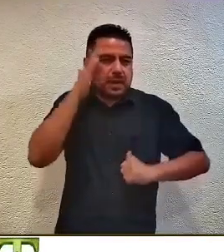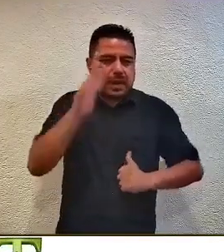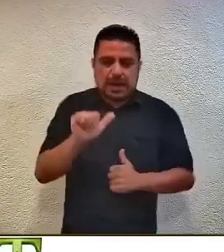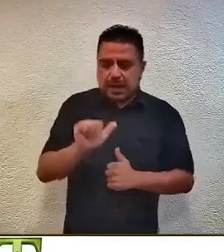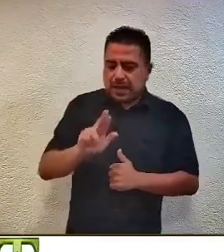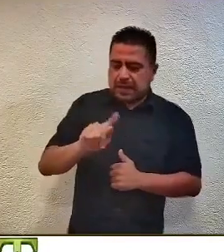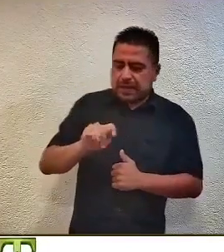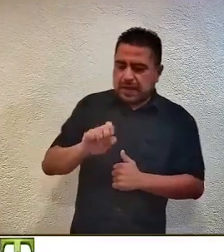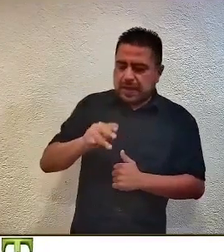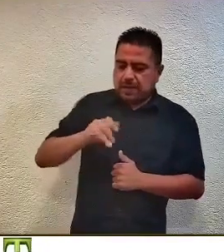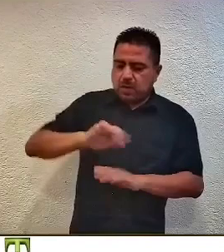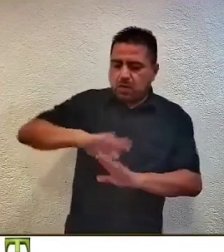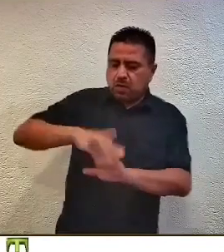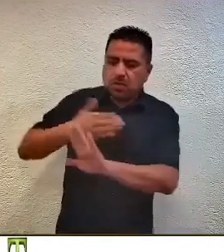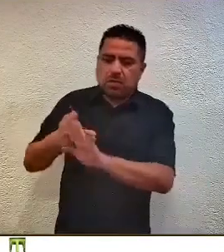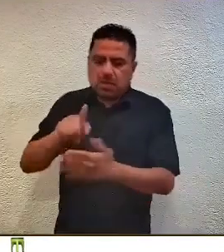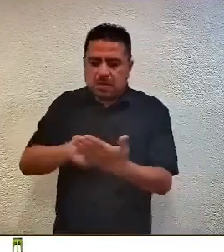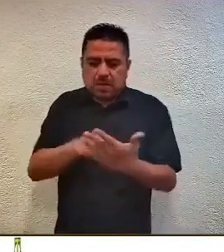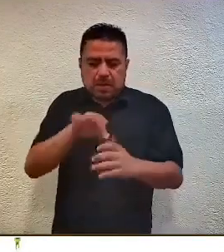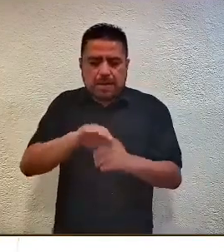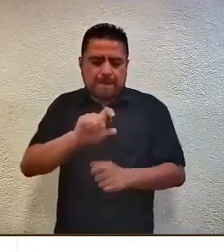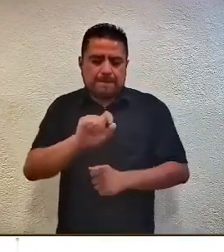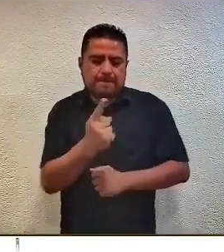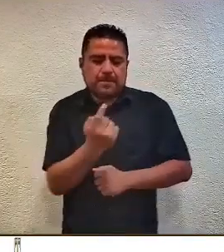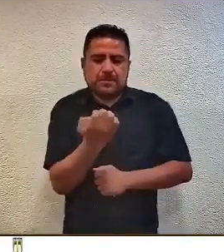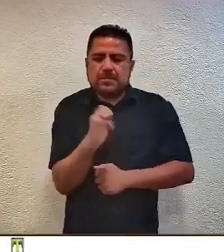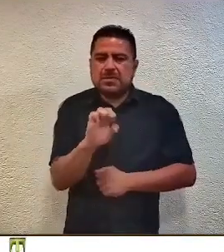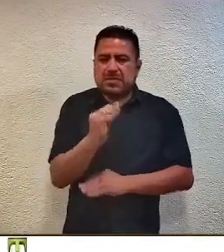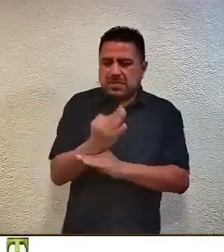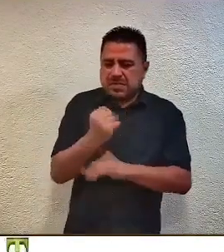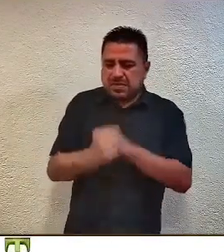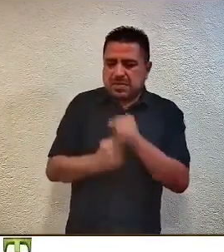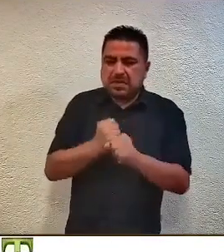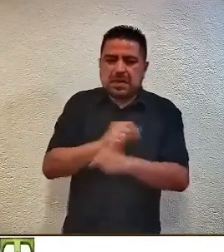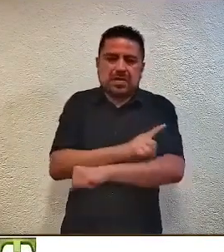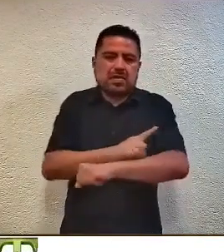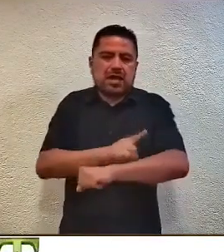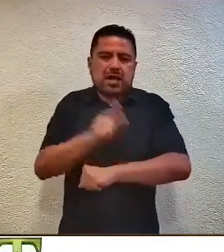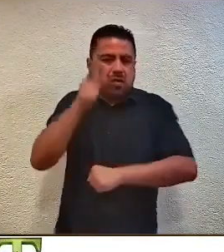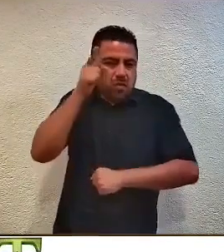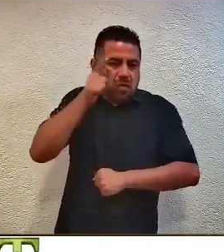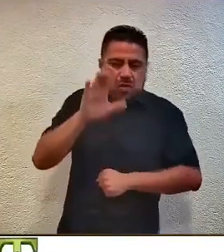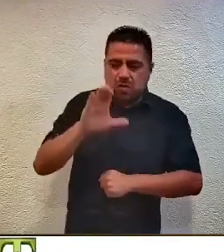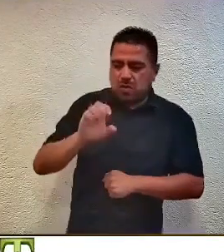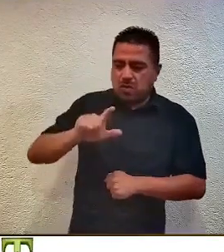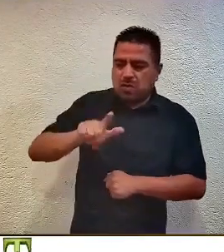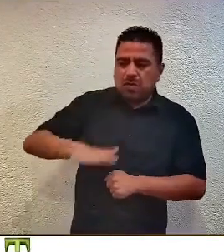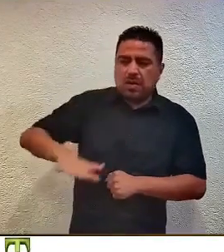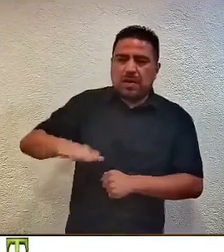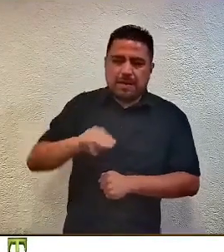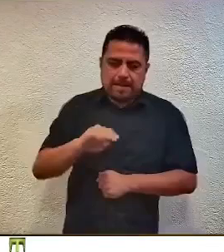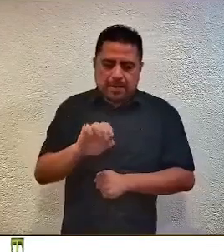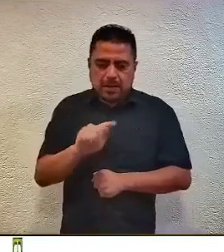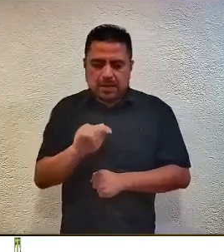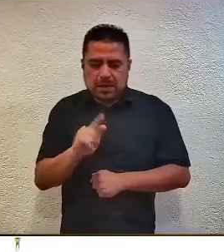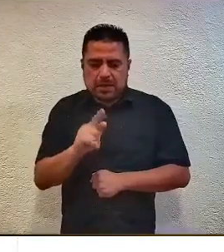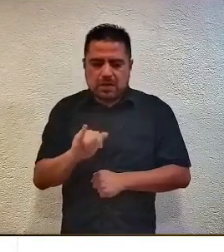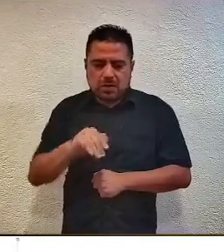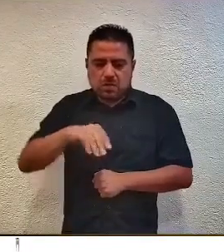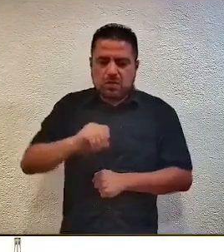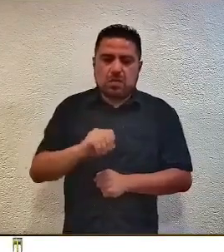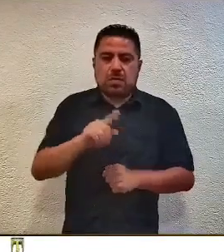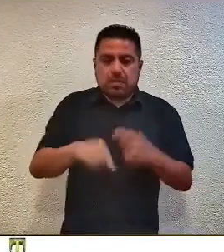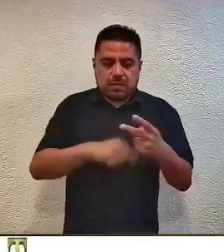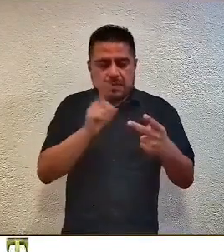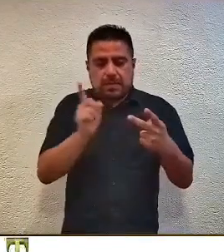Leal en contra de la elección del 21 de enero de este año de delegado municipal de la colonia Guadalupe del municipio de Metlatónoc, Guerrero.